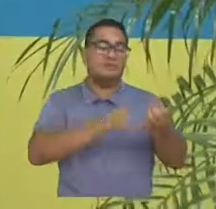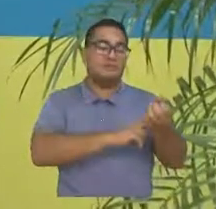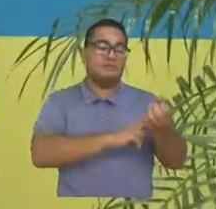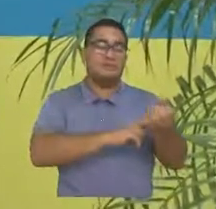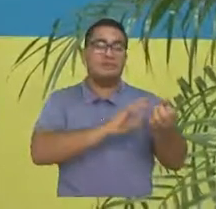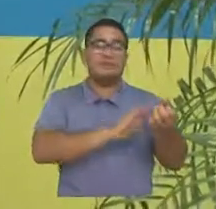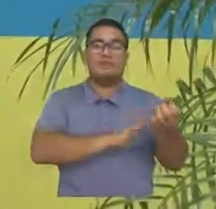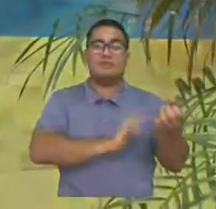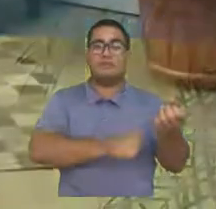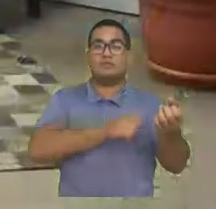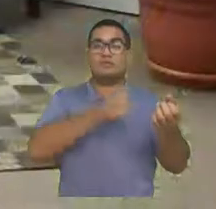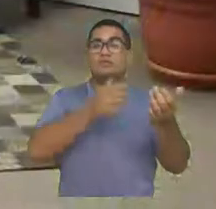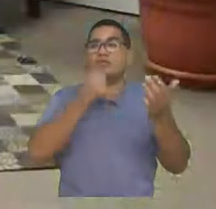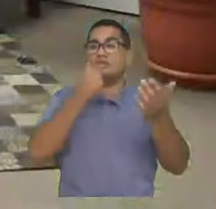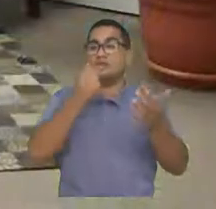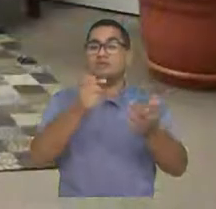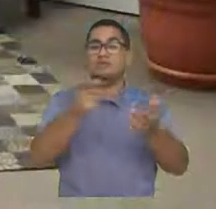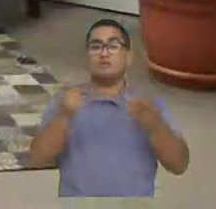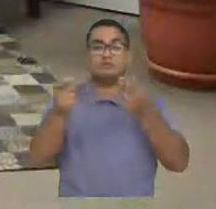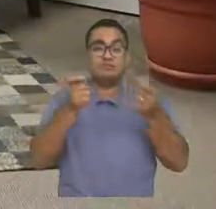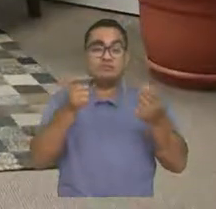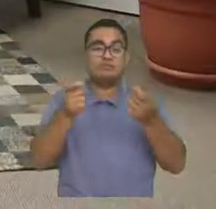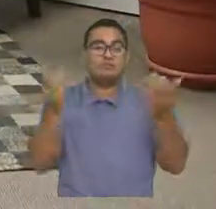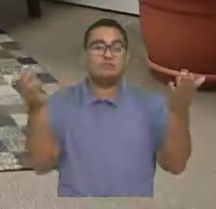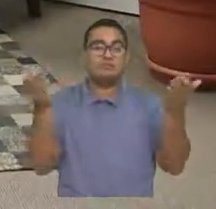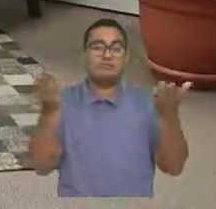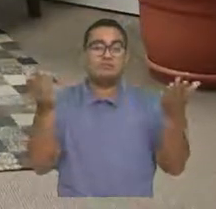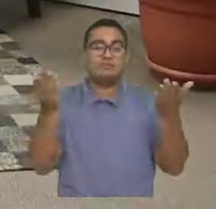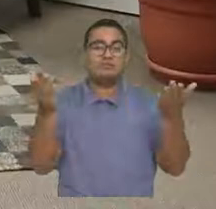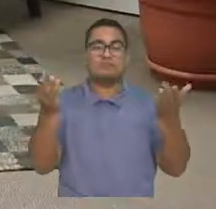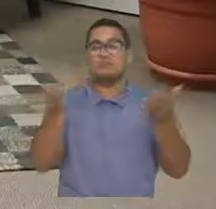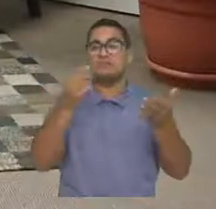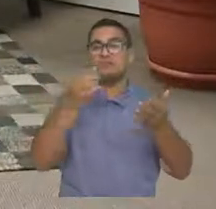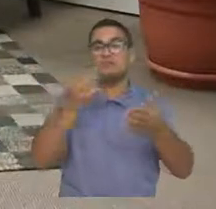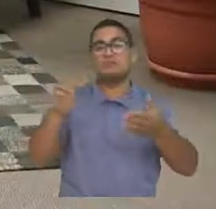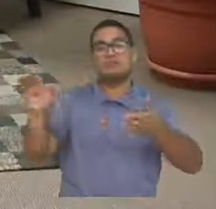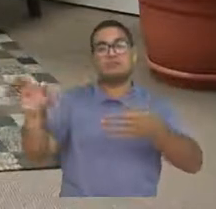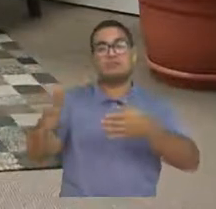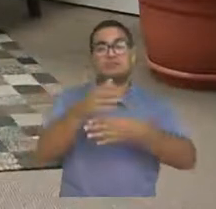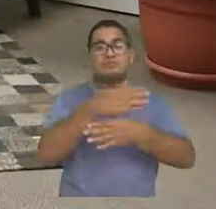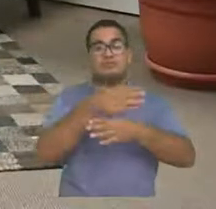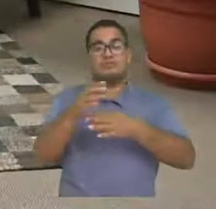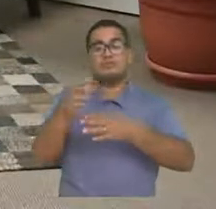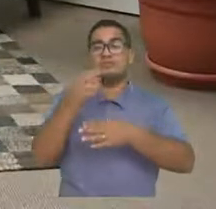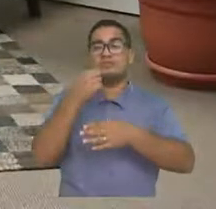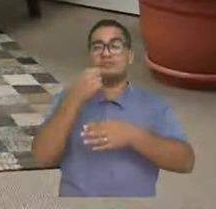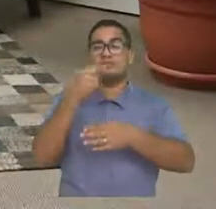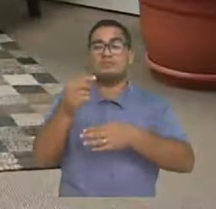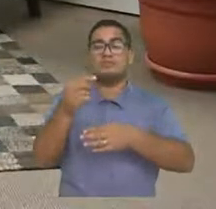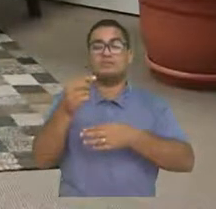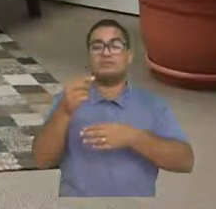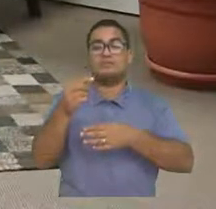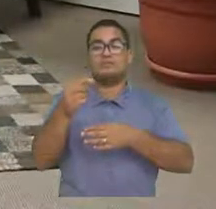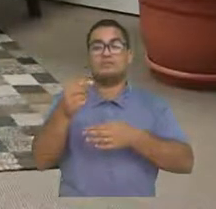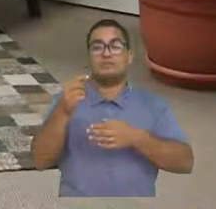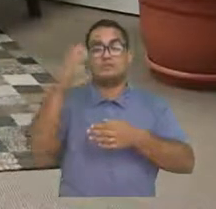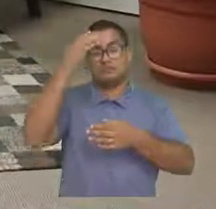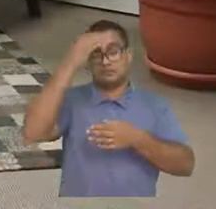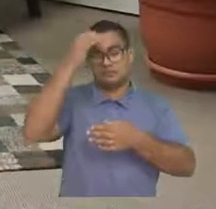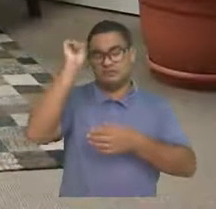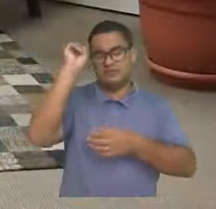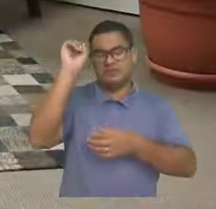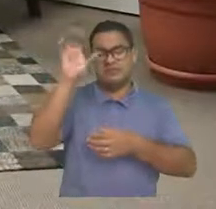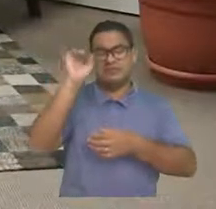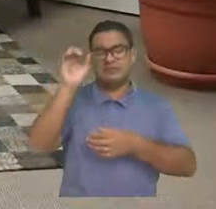su hipertensión, su diabetes, su gastritis, su colon irritable, su cefalea tensional o la migraña incluso